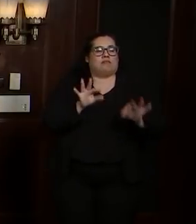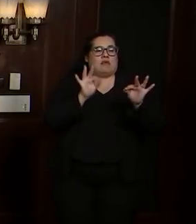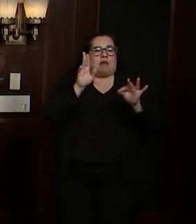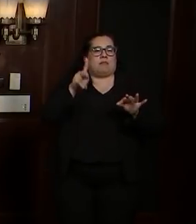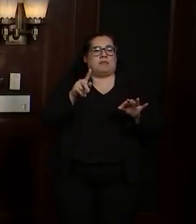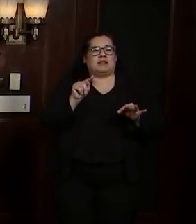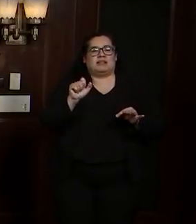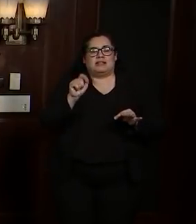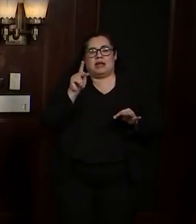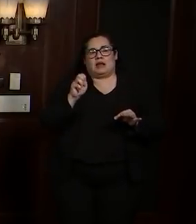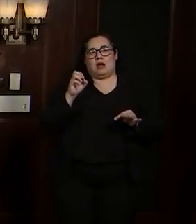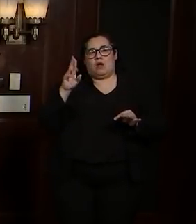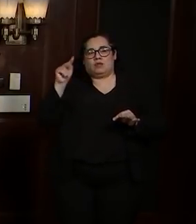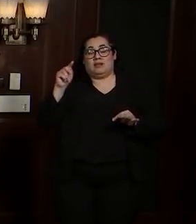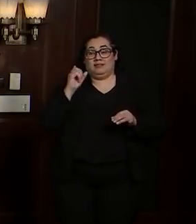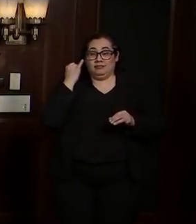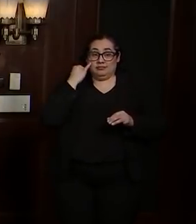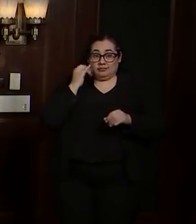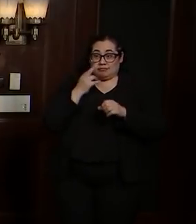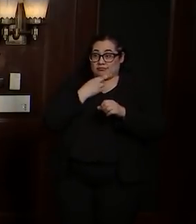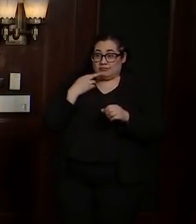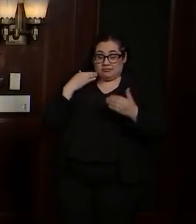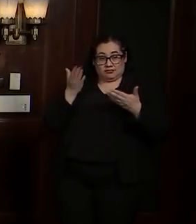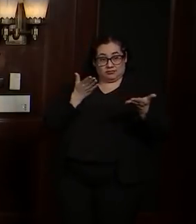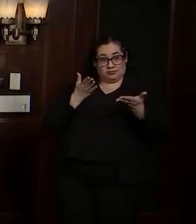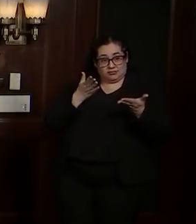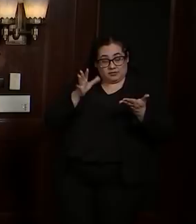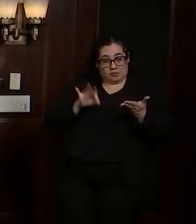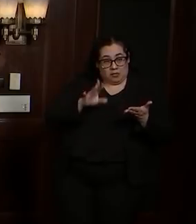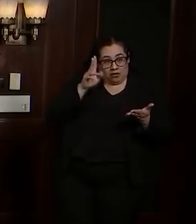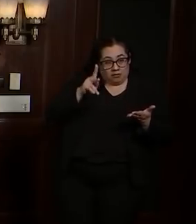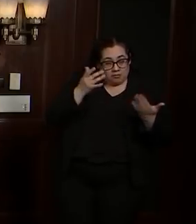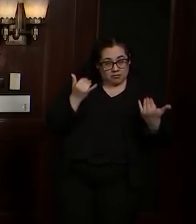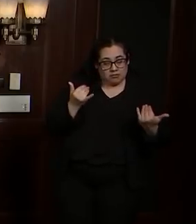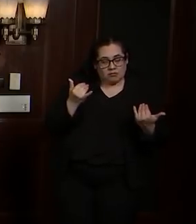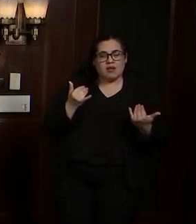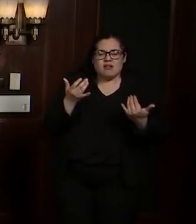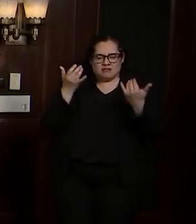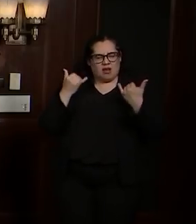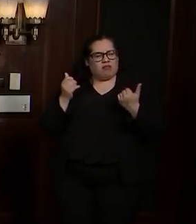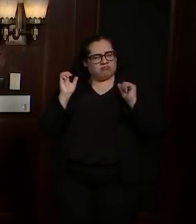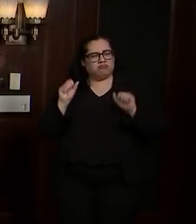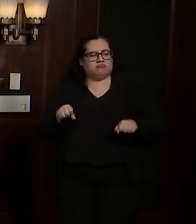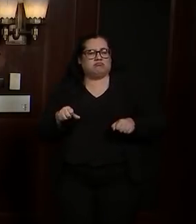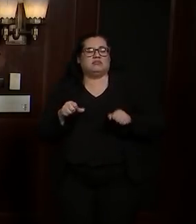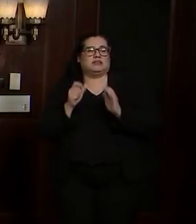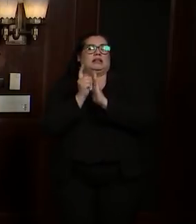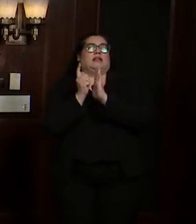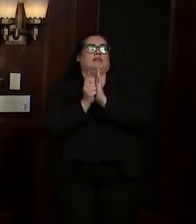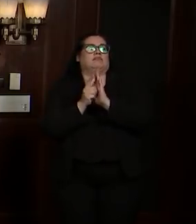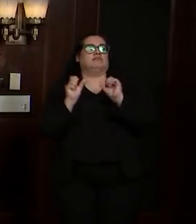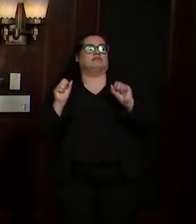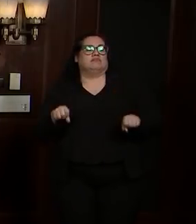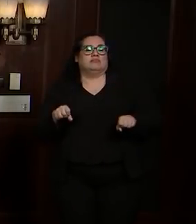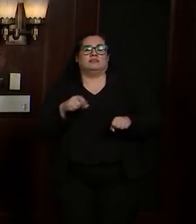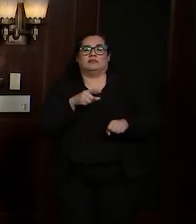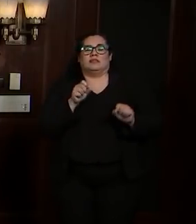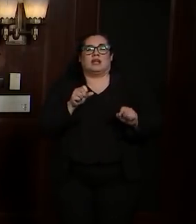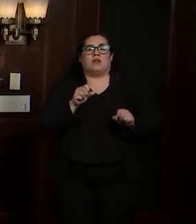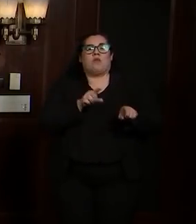Si hay un restaurante que tiene ese servicio para llevar, ahora es legal